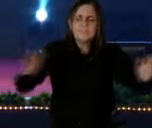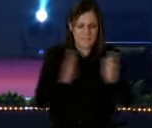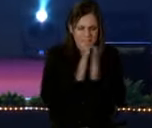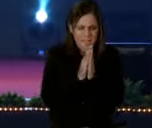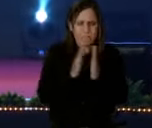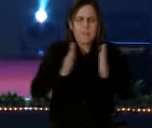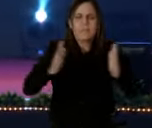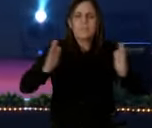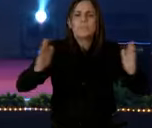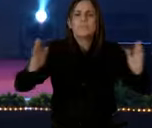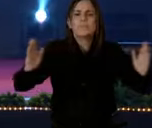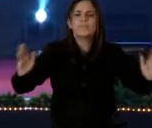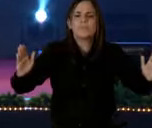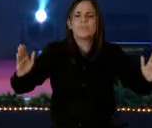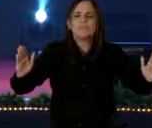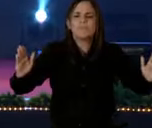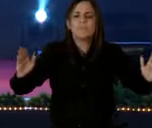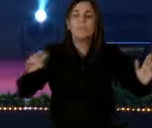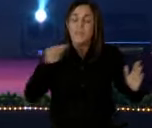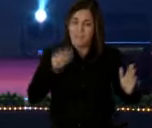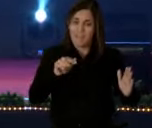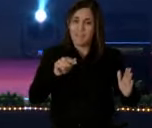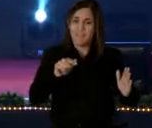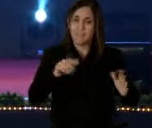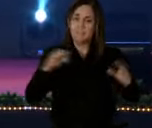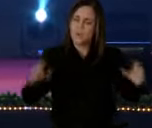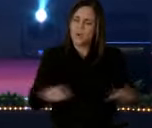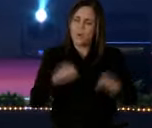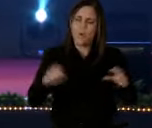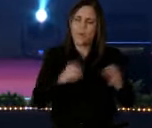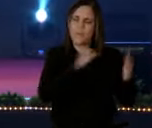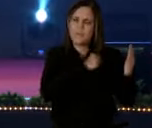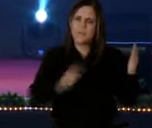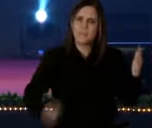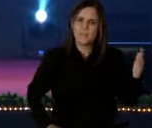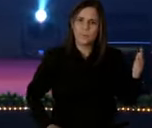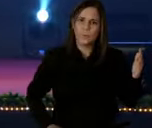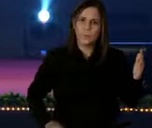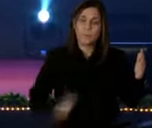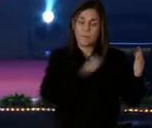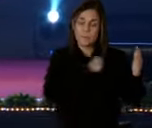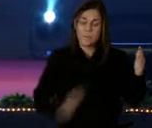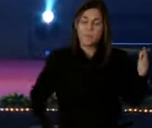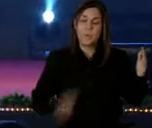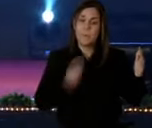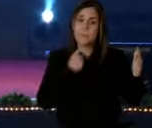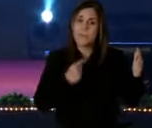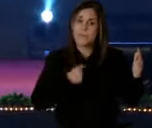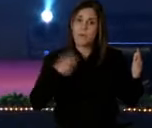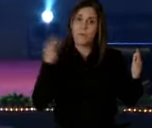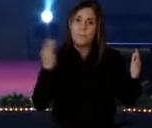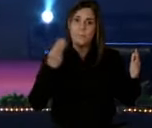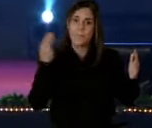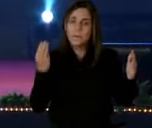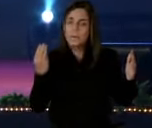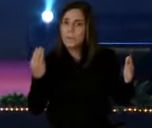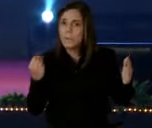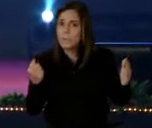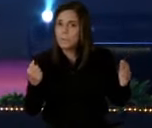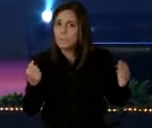expansión. Esa es la obra del Señor, amén. Así que el Señor me dijo el miércoles que estas eran las oficinas.